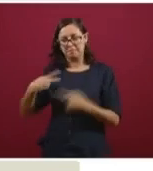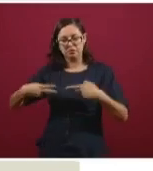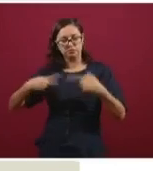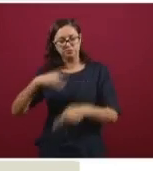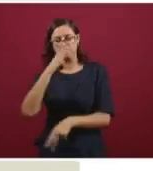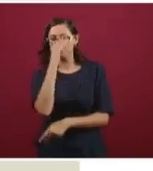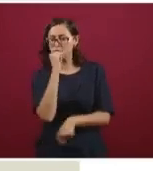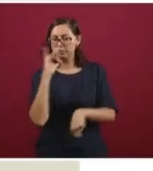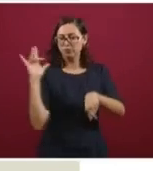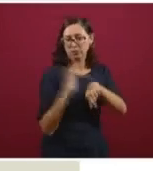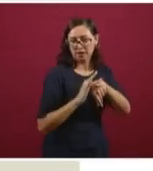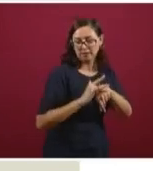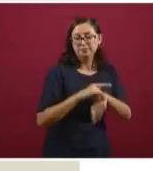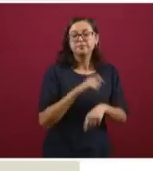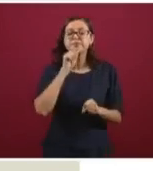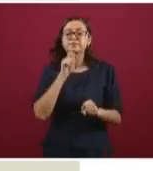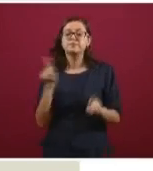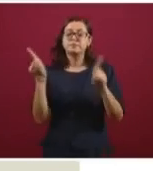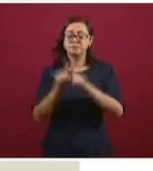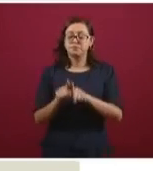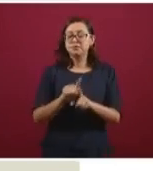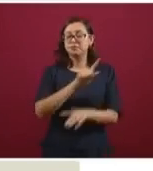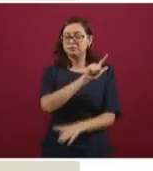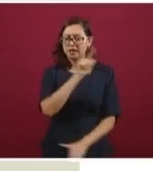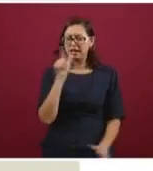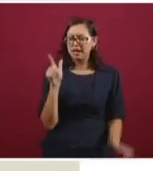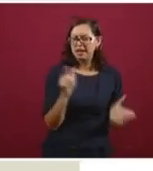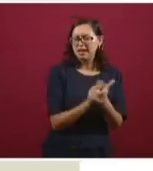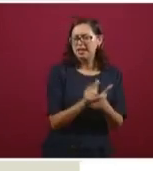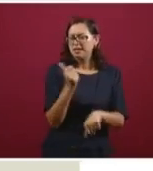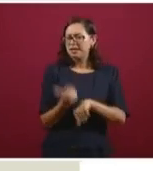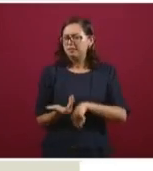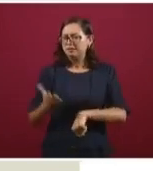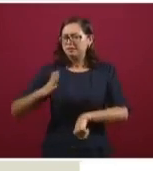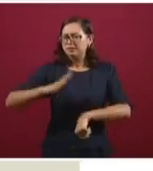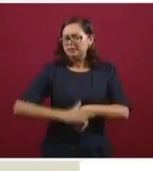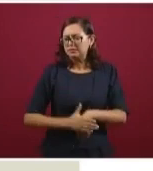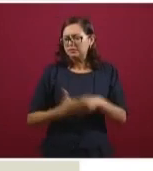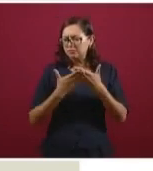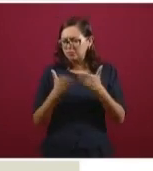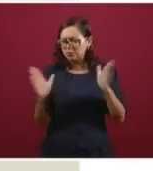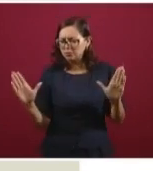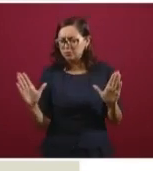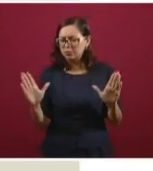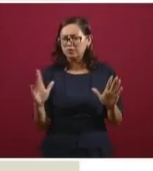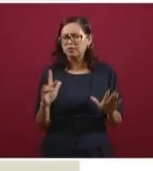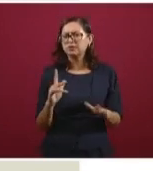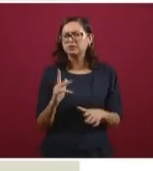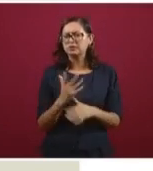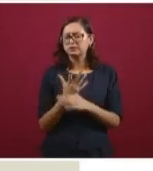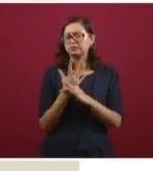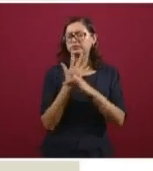la ley de la Administración, la Ley Orgánica de la Administración Pública Federal, establece que la Secretaría le corresponde